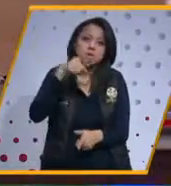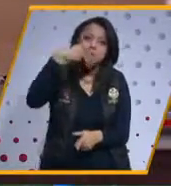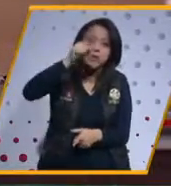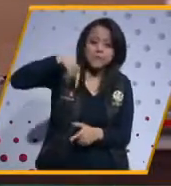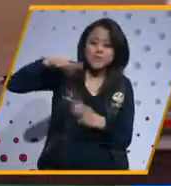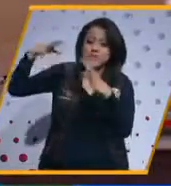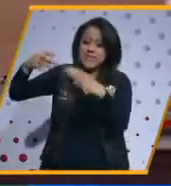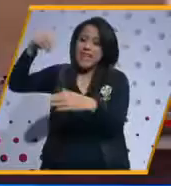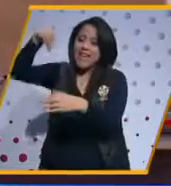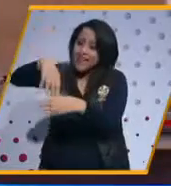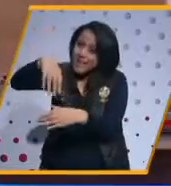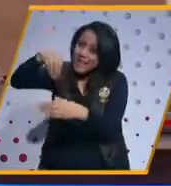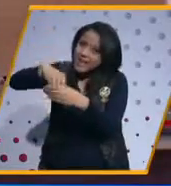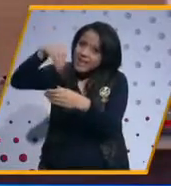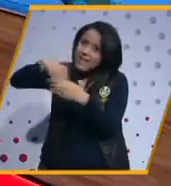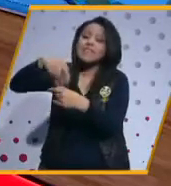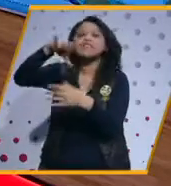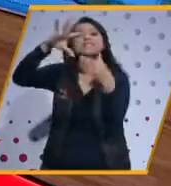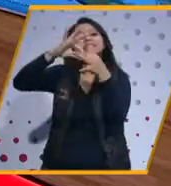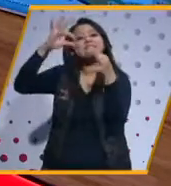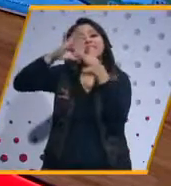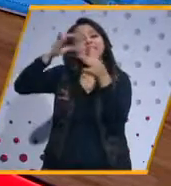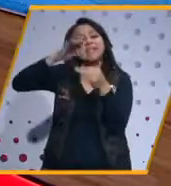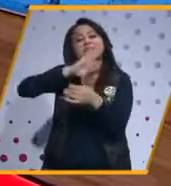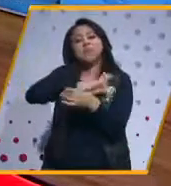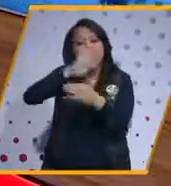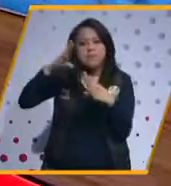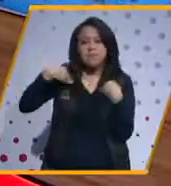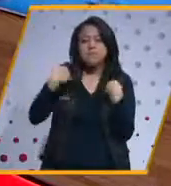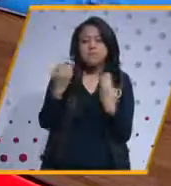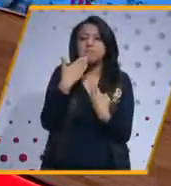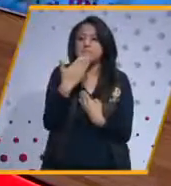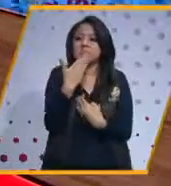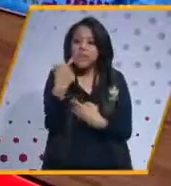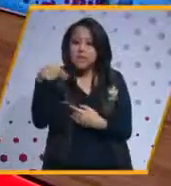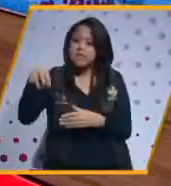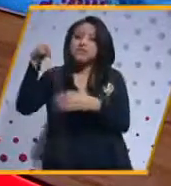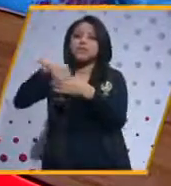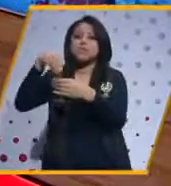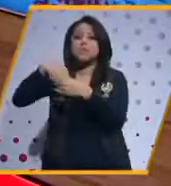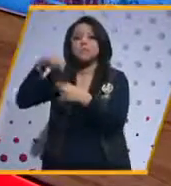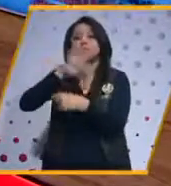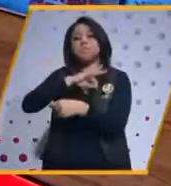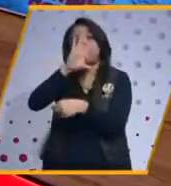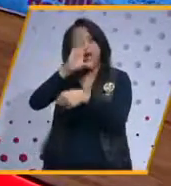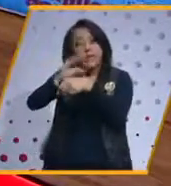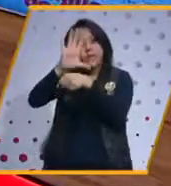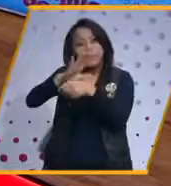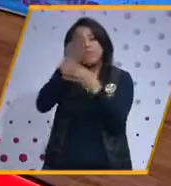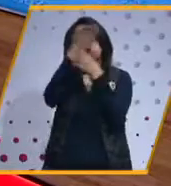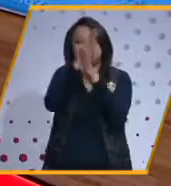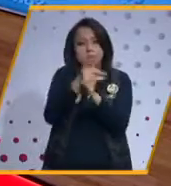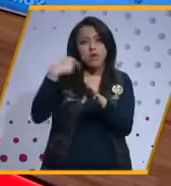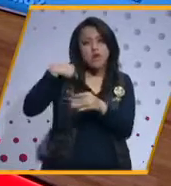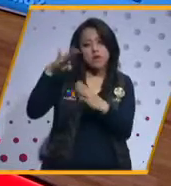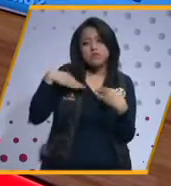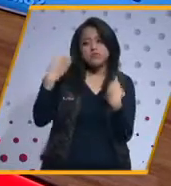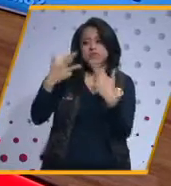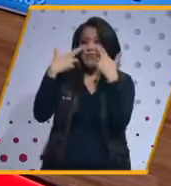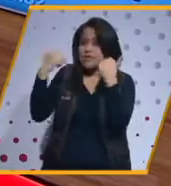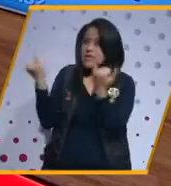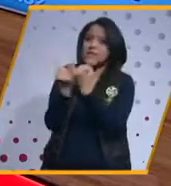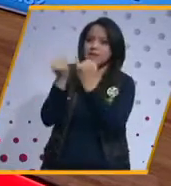en una caja de ahorro, como la que estoy diciendo, que tiene toda la autorización, que tiene todos los permisos de la zona bancaria, hacienda, todo, está en